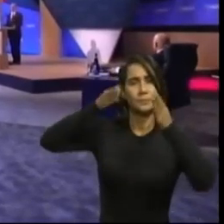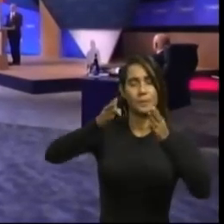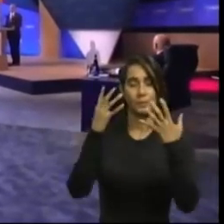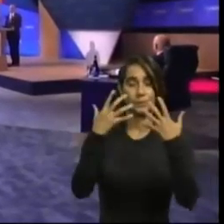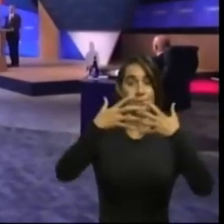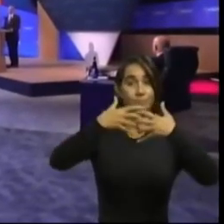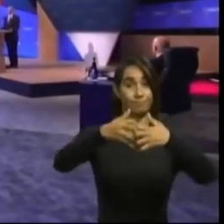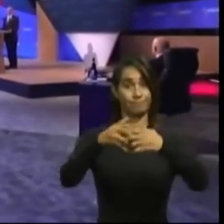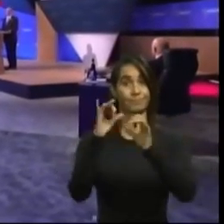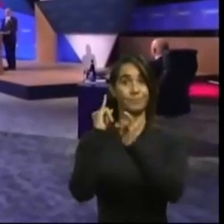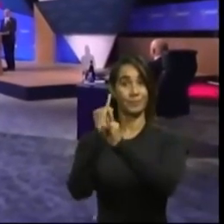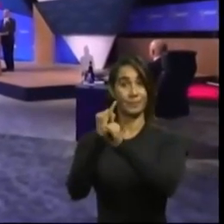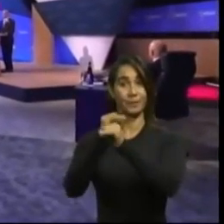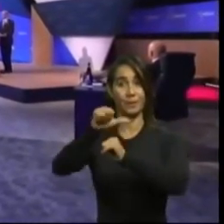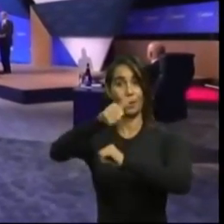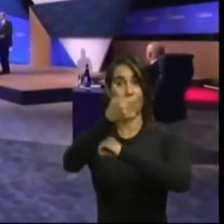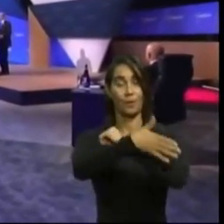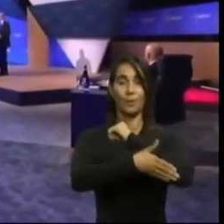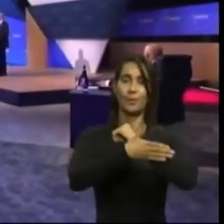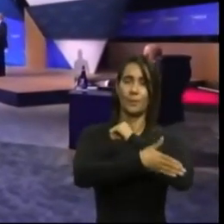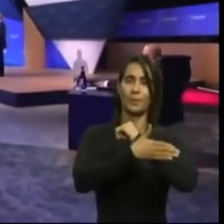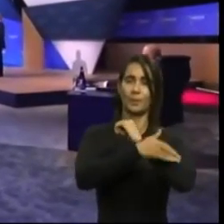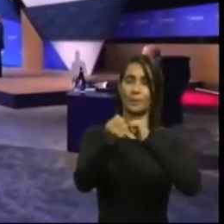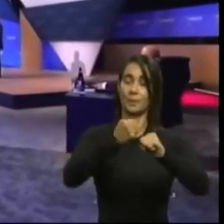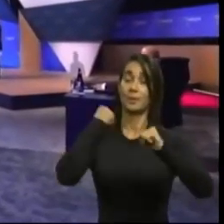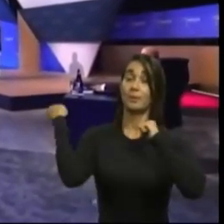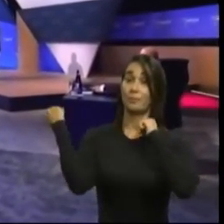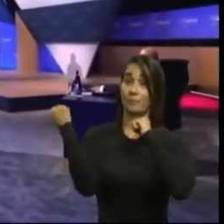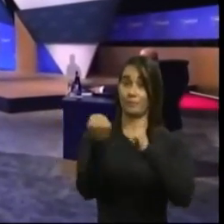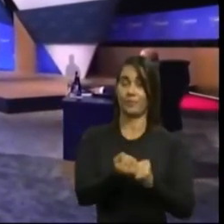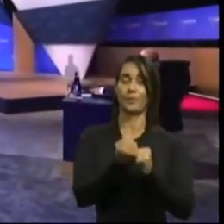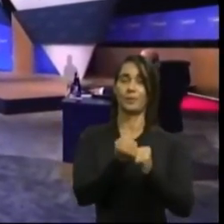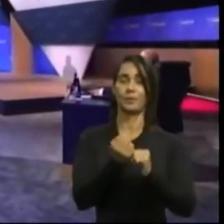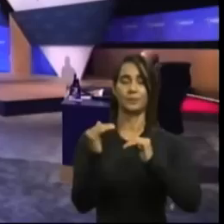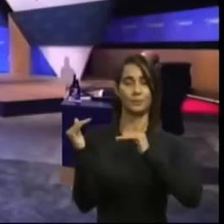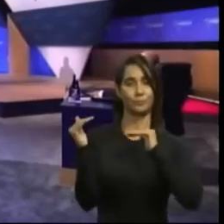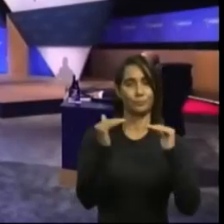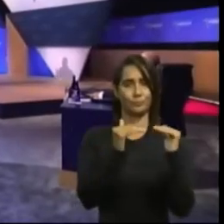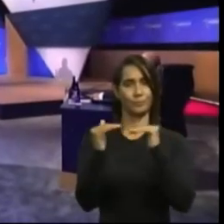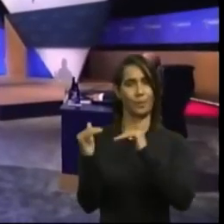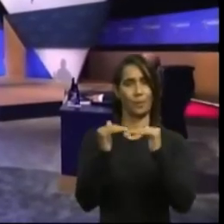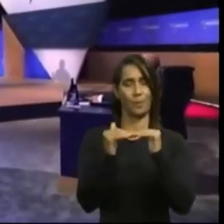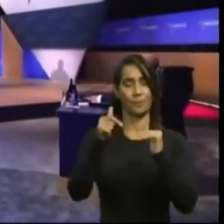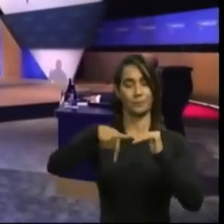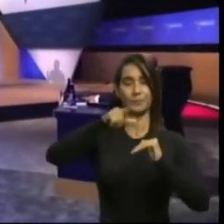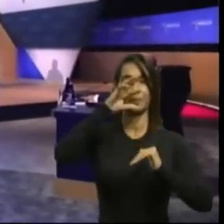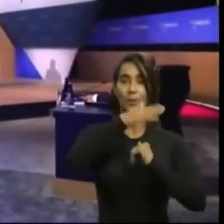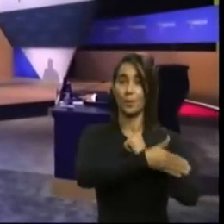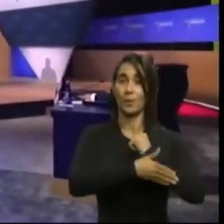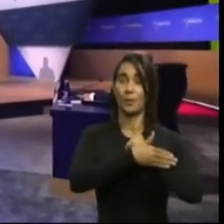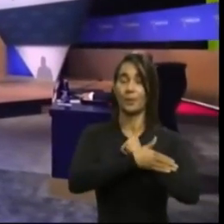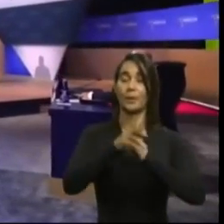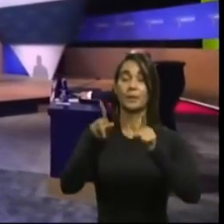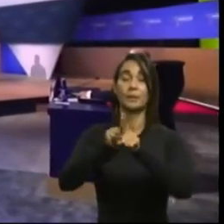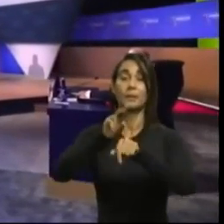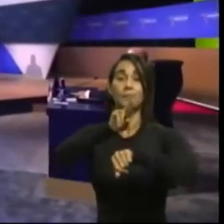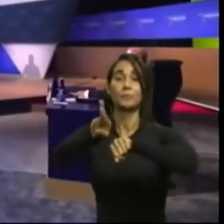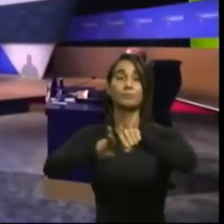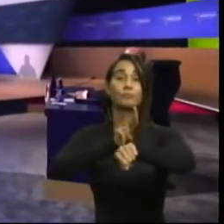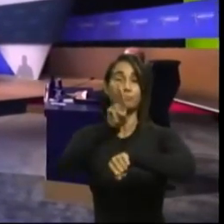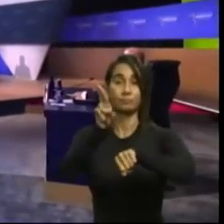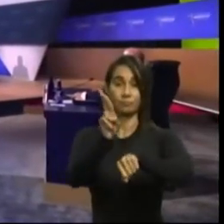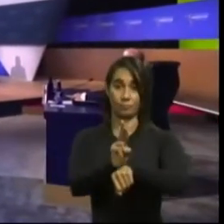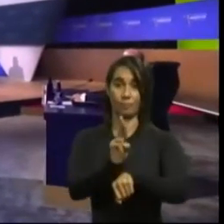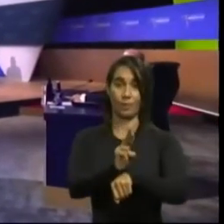alianzas internacionales como medio para potenciar nuestras ventajas competitivas como país y como región.